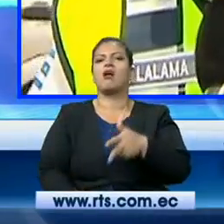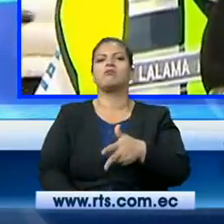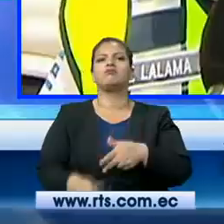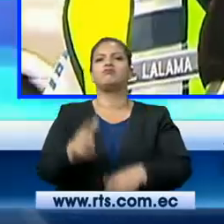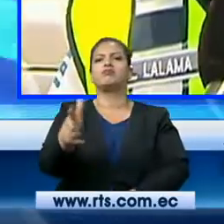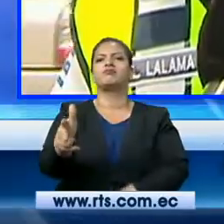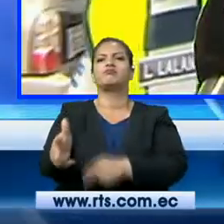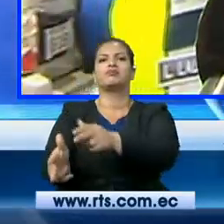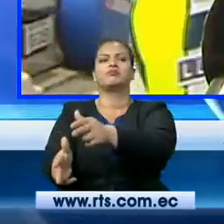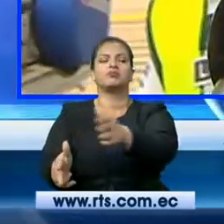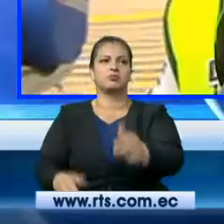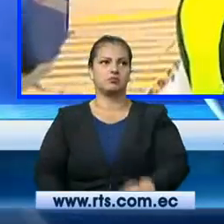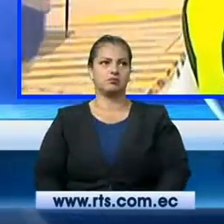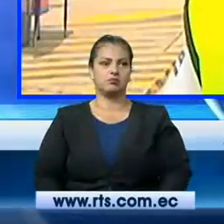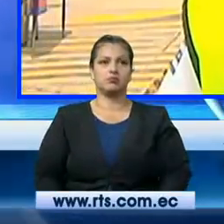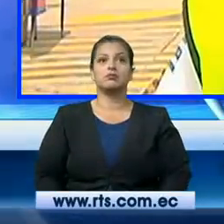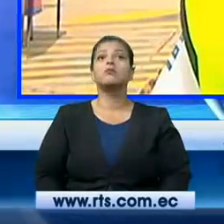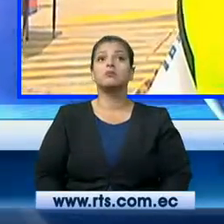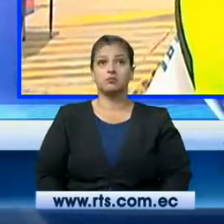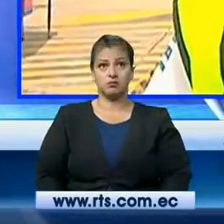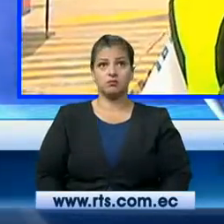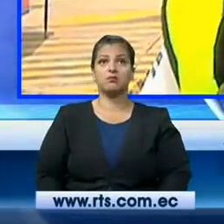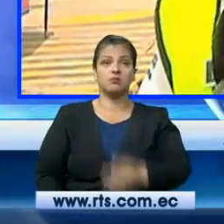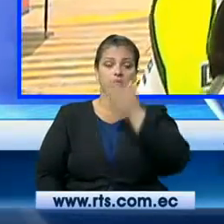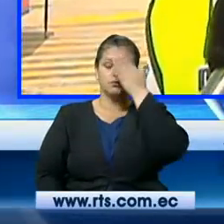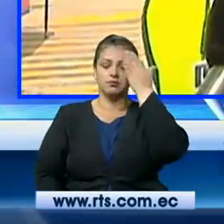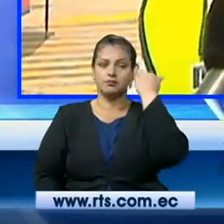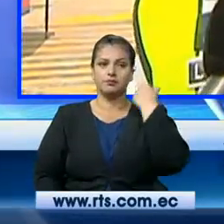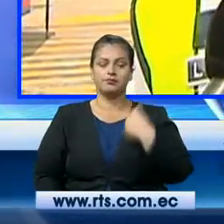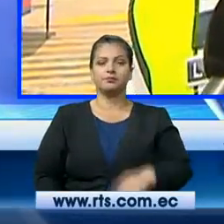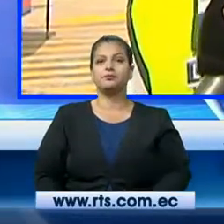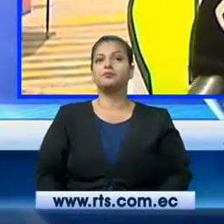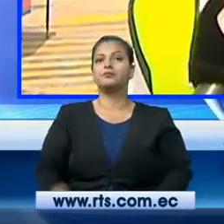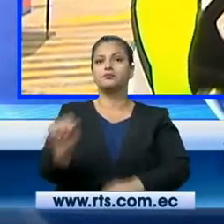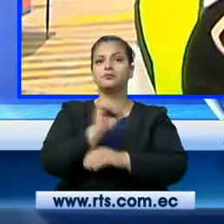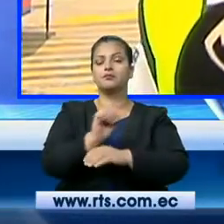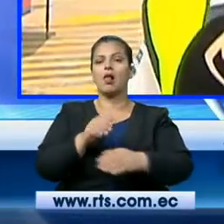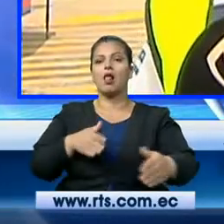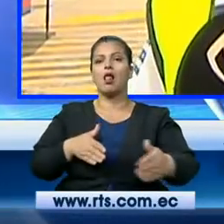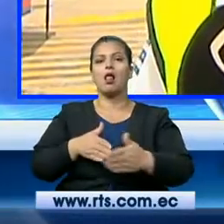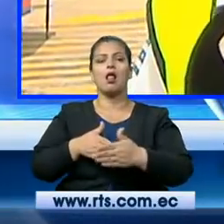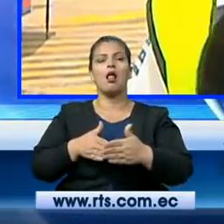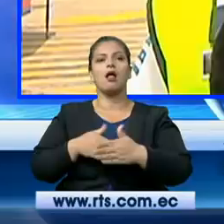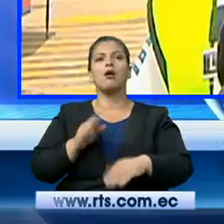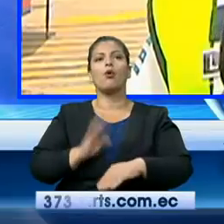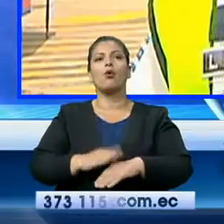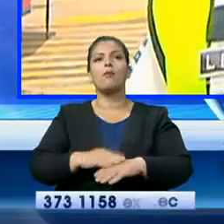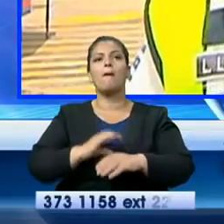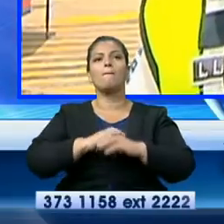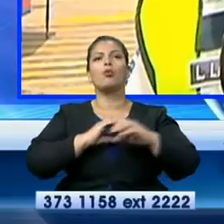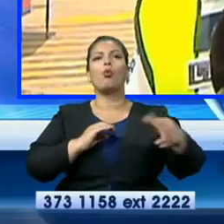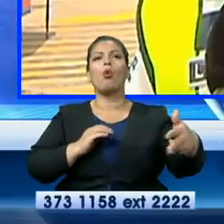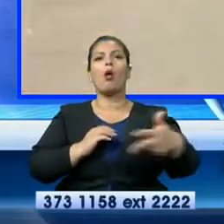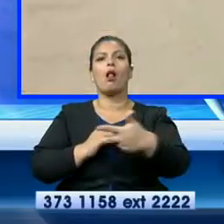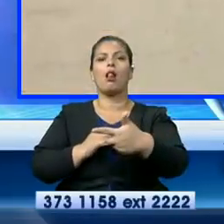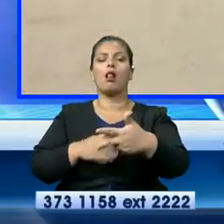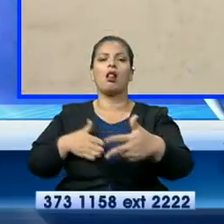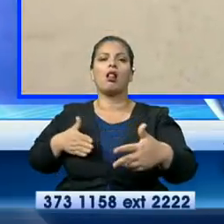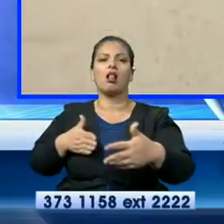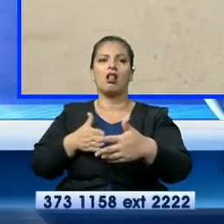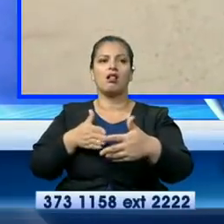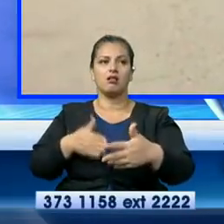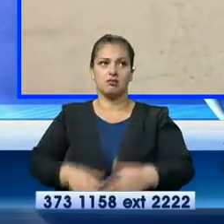gente y la dejan donde les da la gana y al que no le da la gana no lo cogen eso agregado a la peligrosidad de esta vida al